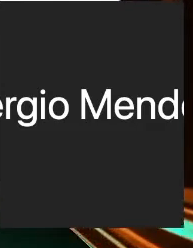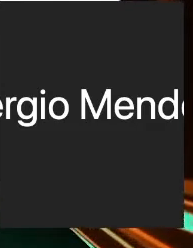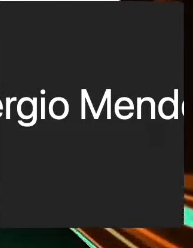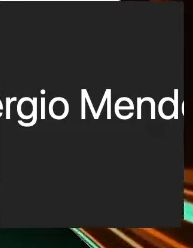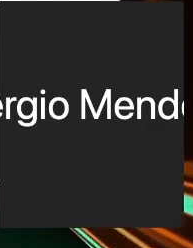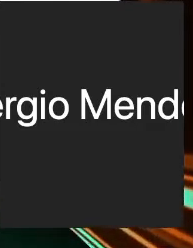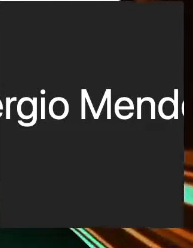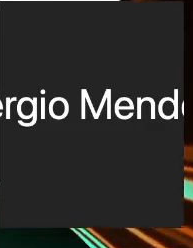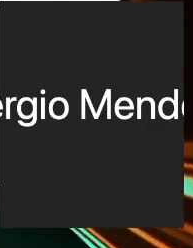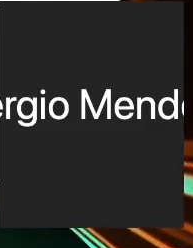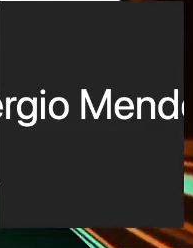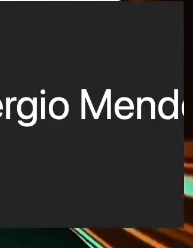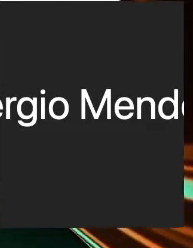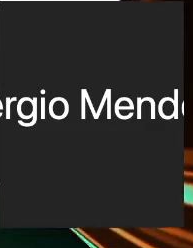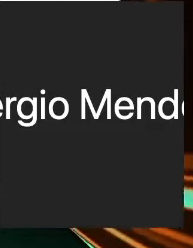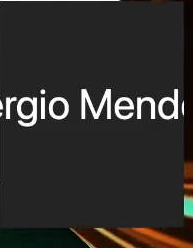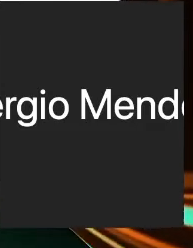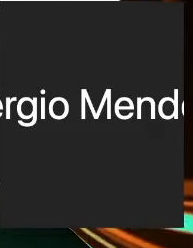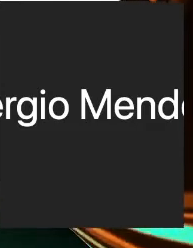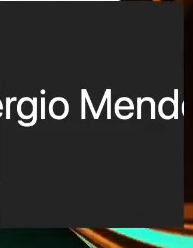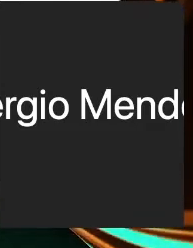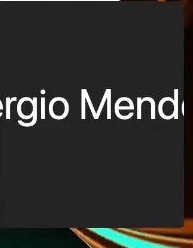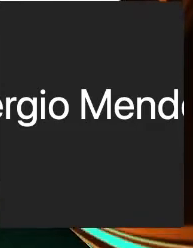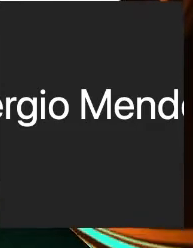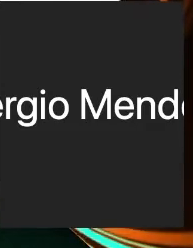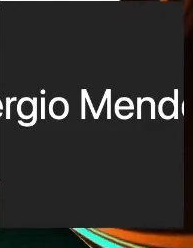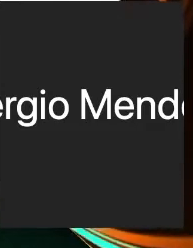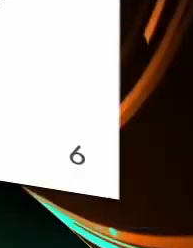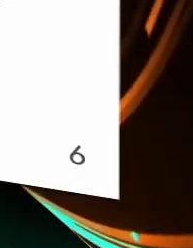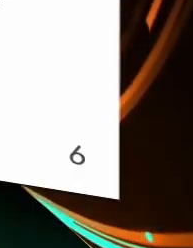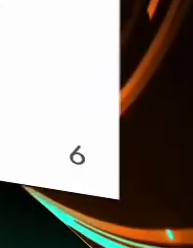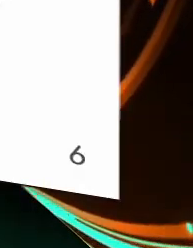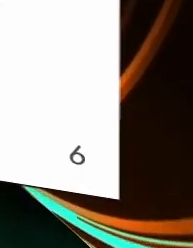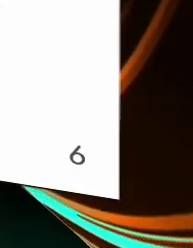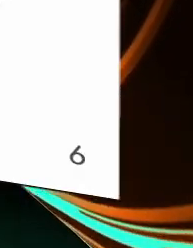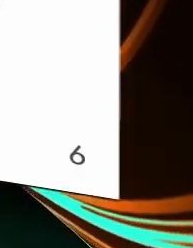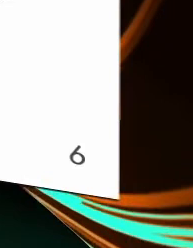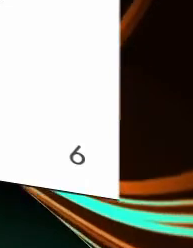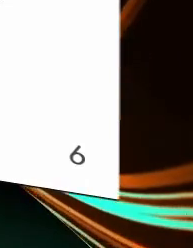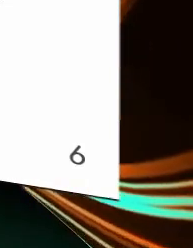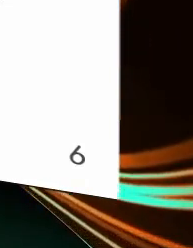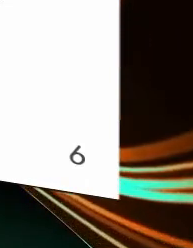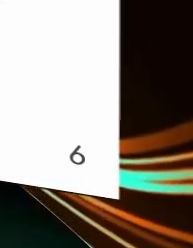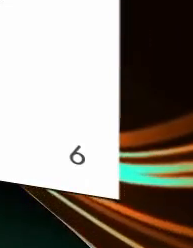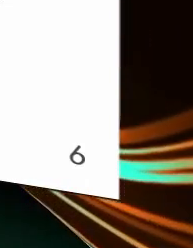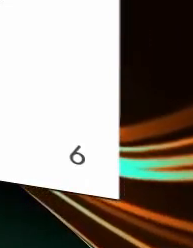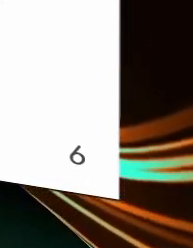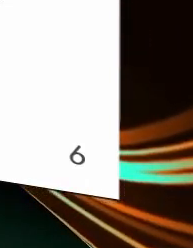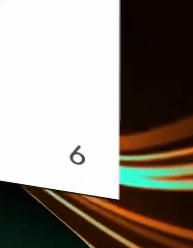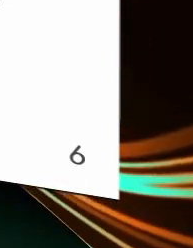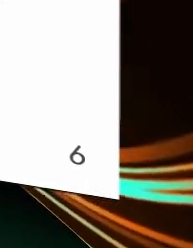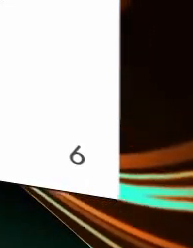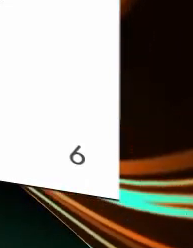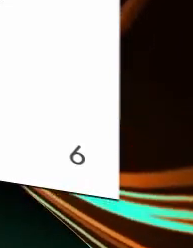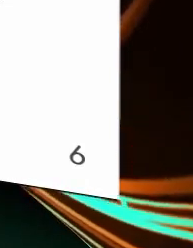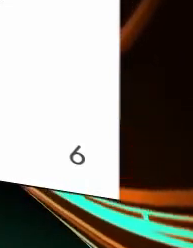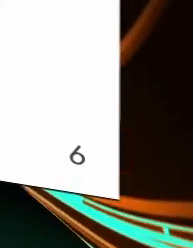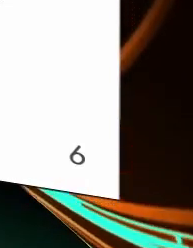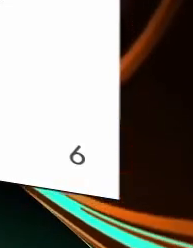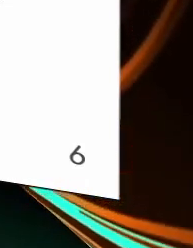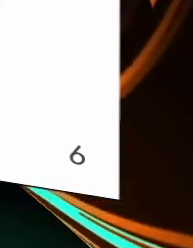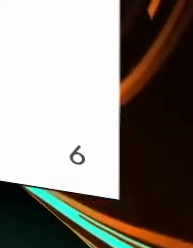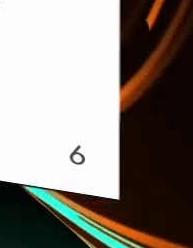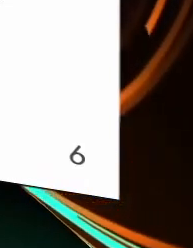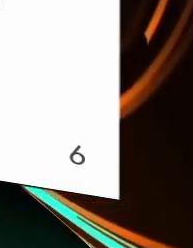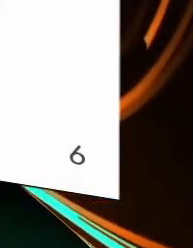agua ya desalada, para manejar químicos, etcétera. Por el lado de instrumentación, piensan en todo lo que es instrumentación